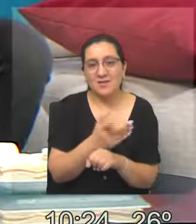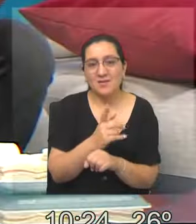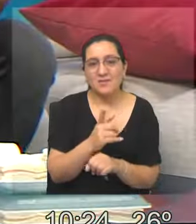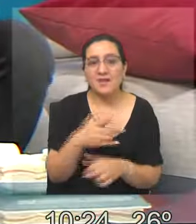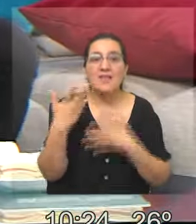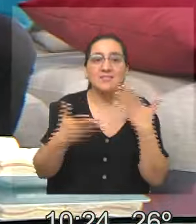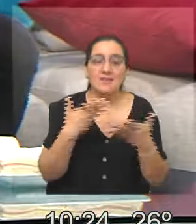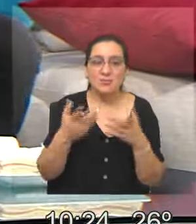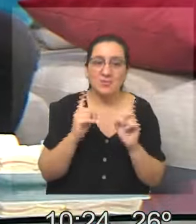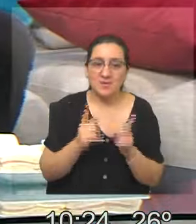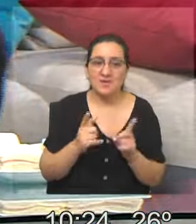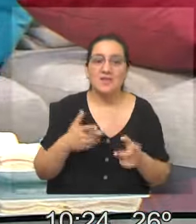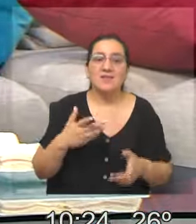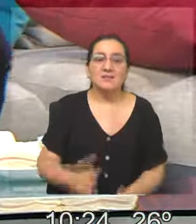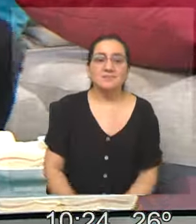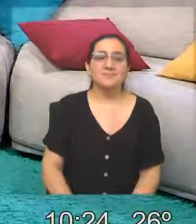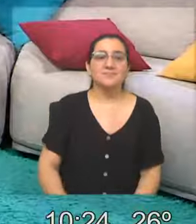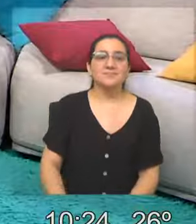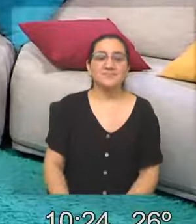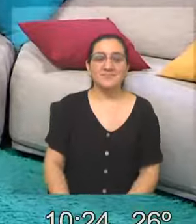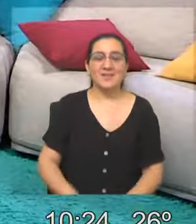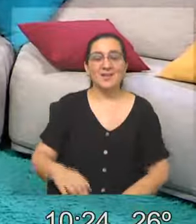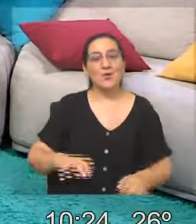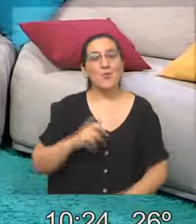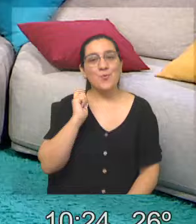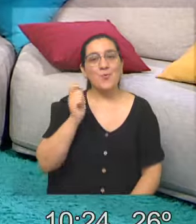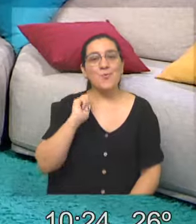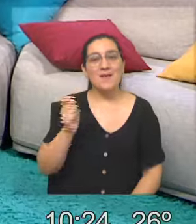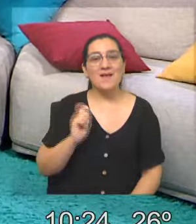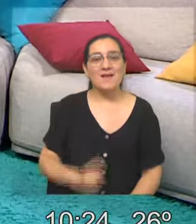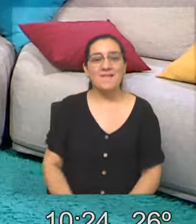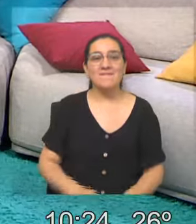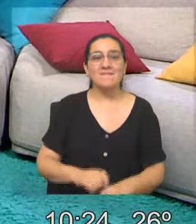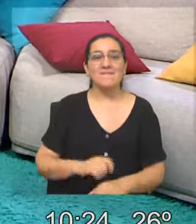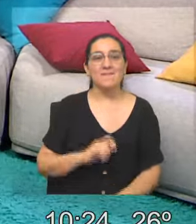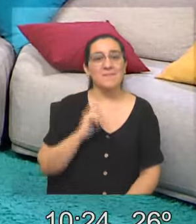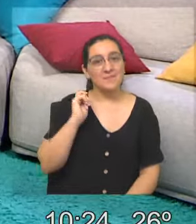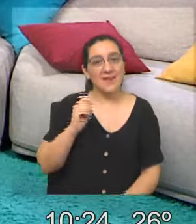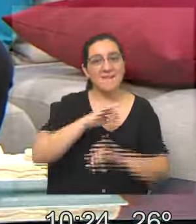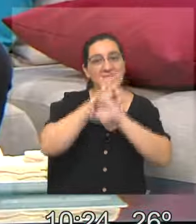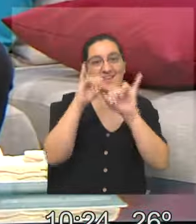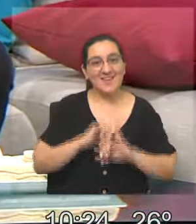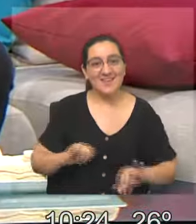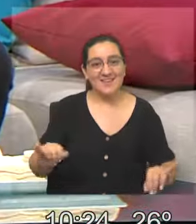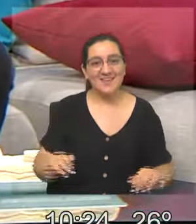pido. Cantemos, cantemos, cantemos juntos. Cantemos, cantemos. Eso, dale, vamos. Que lo cumpla,